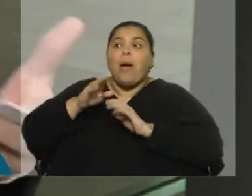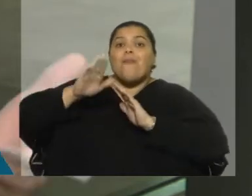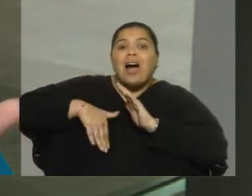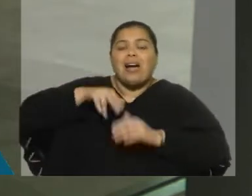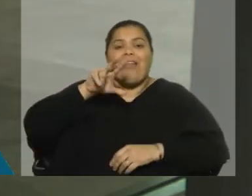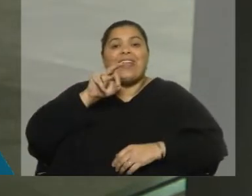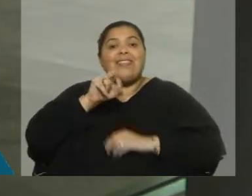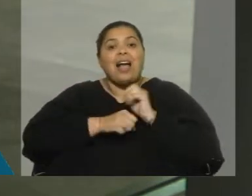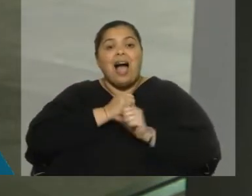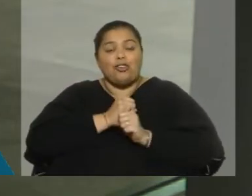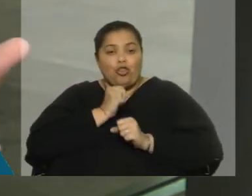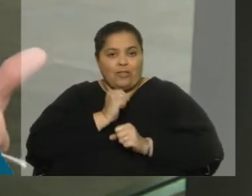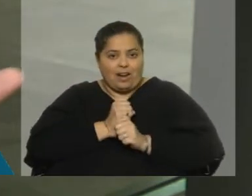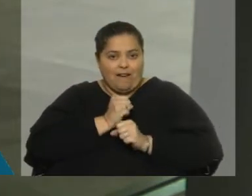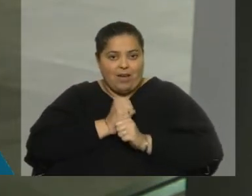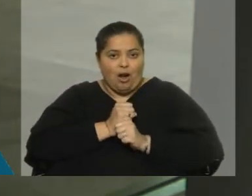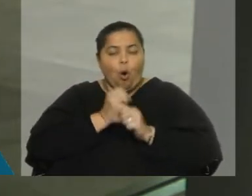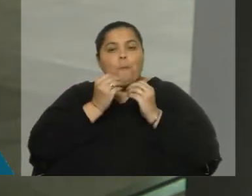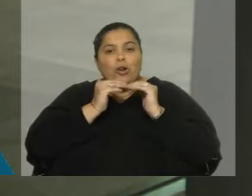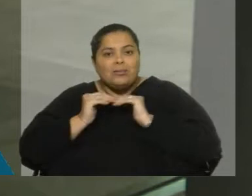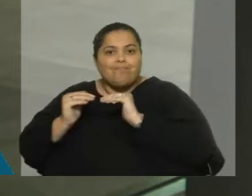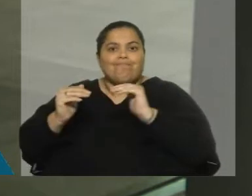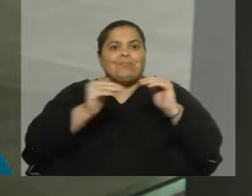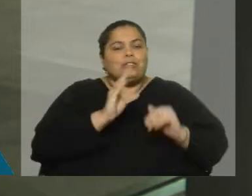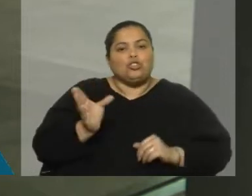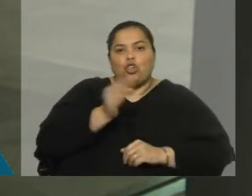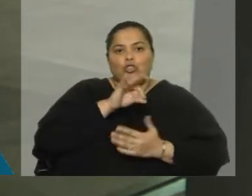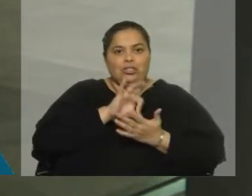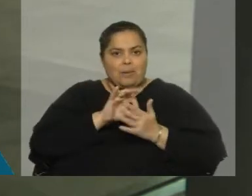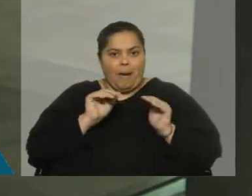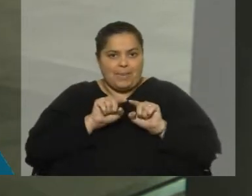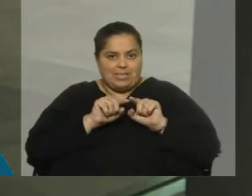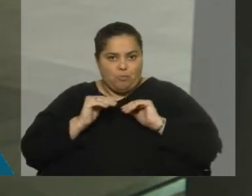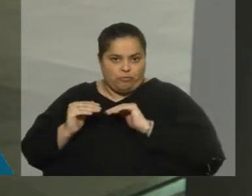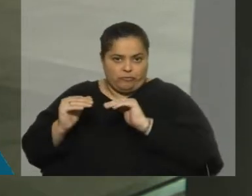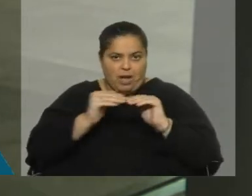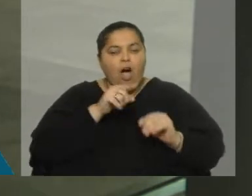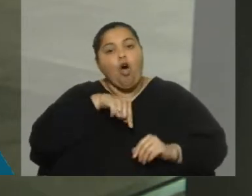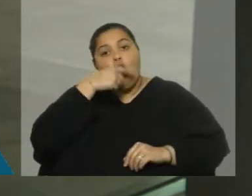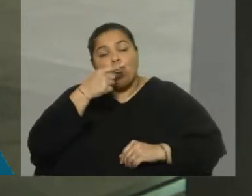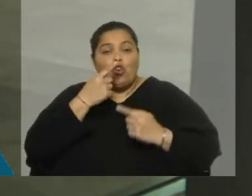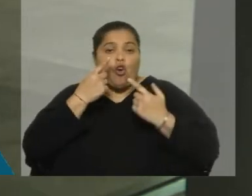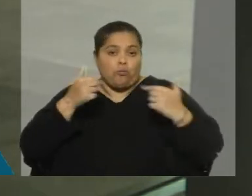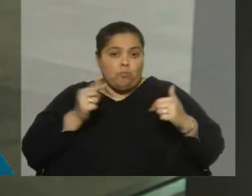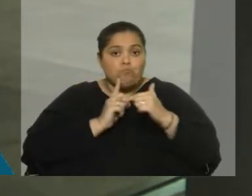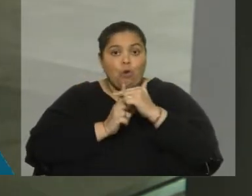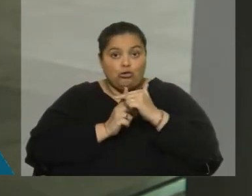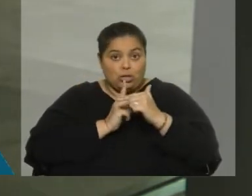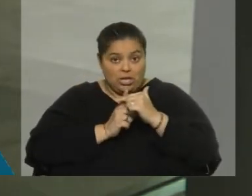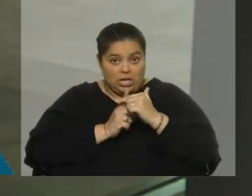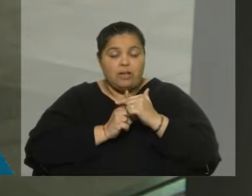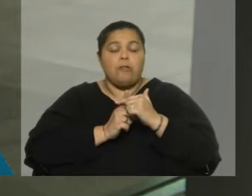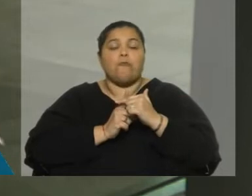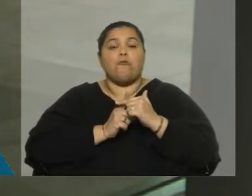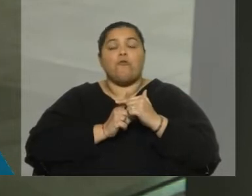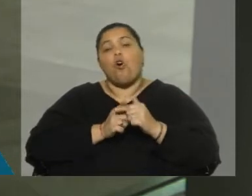se generalizarían las mismas normas para todo el sistema. Otro aspecto positivo, por ejemplo, para los militares, y no solo para ellos,